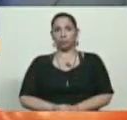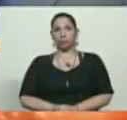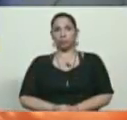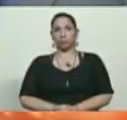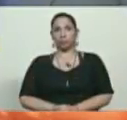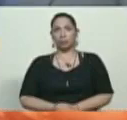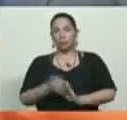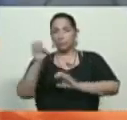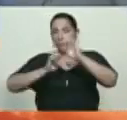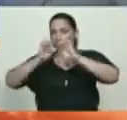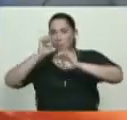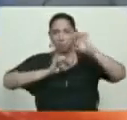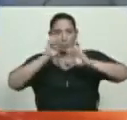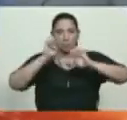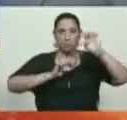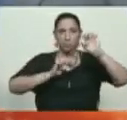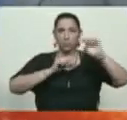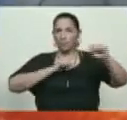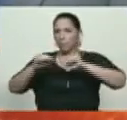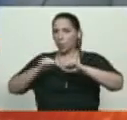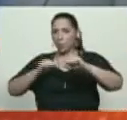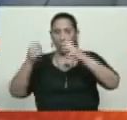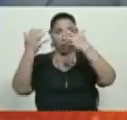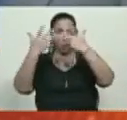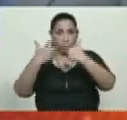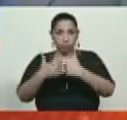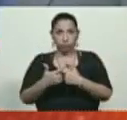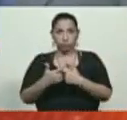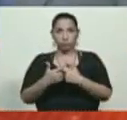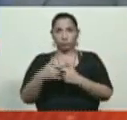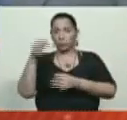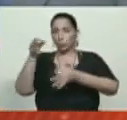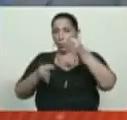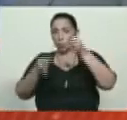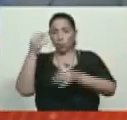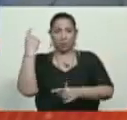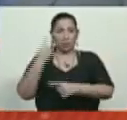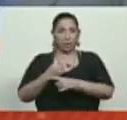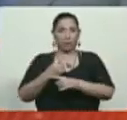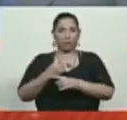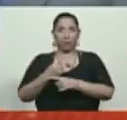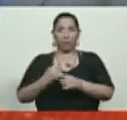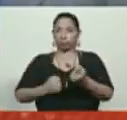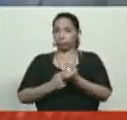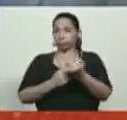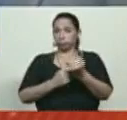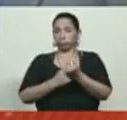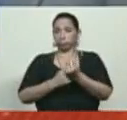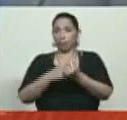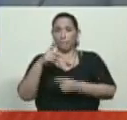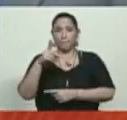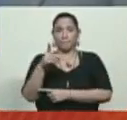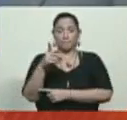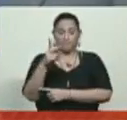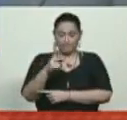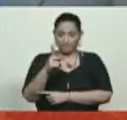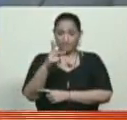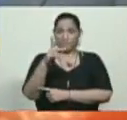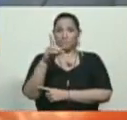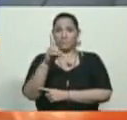para que las acciones administrativas y judiciales que debe emprender PDVSA